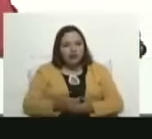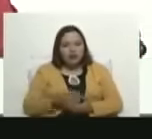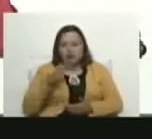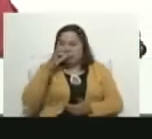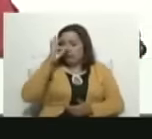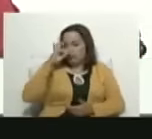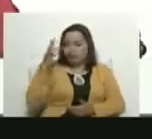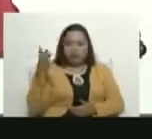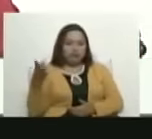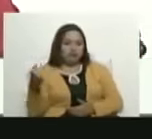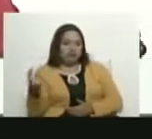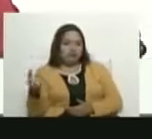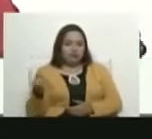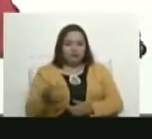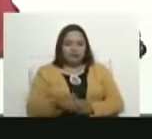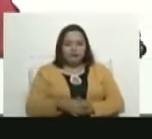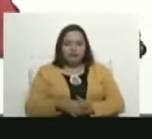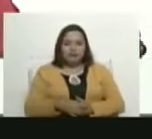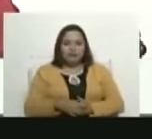arrogantes.